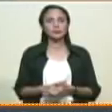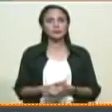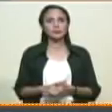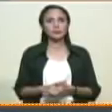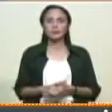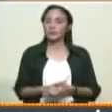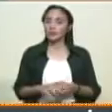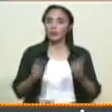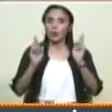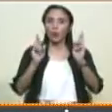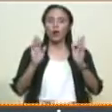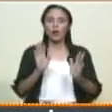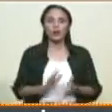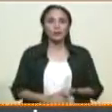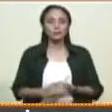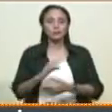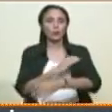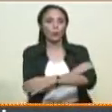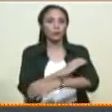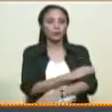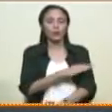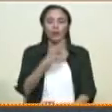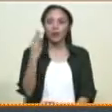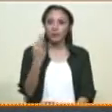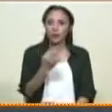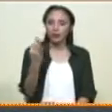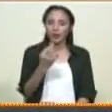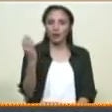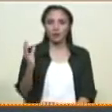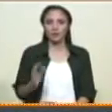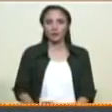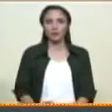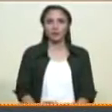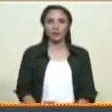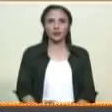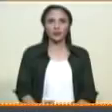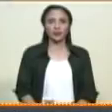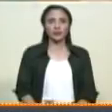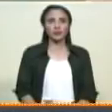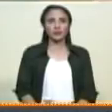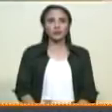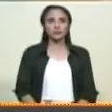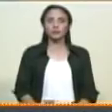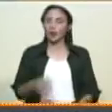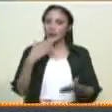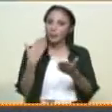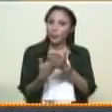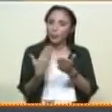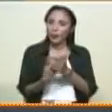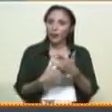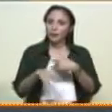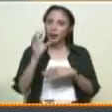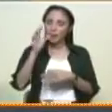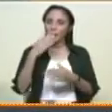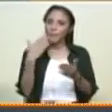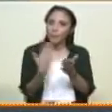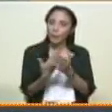Ojalá surgiera una oposición verdadera que sea capaz de hacerle propuestas a este país.